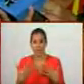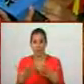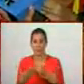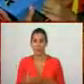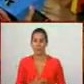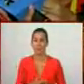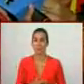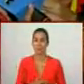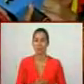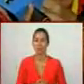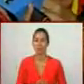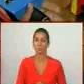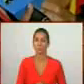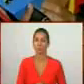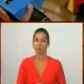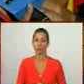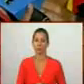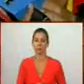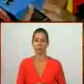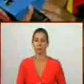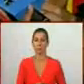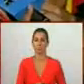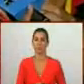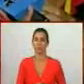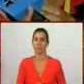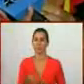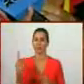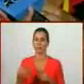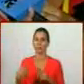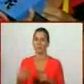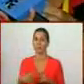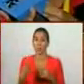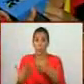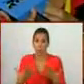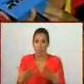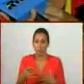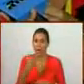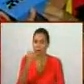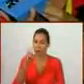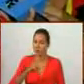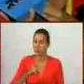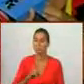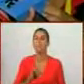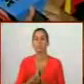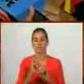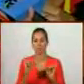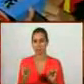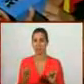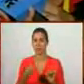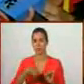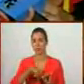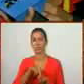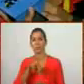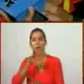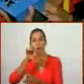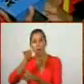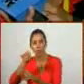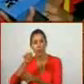lo que es cosas de urgencia y necesidades, pues ya nosotros hablamos